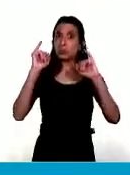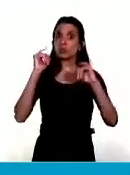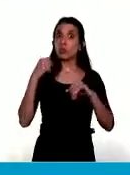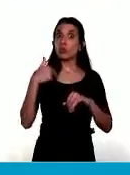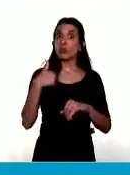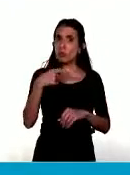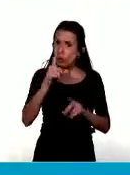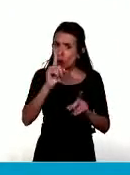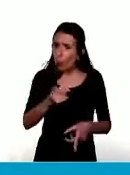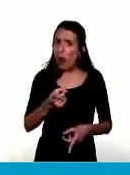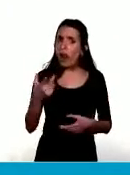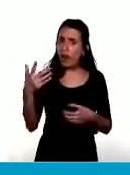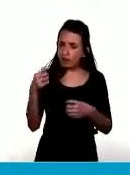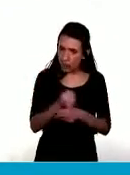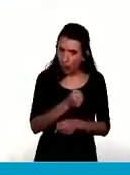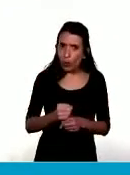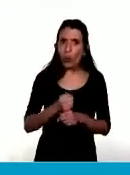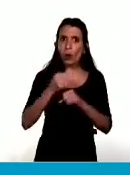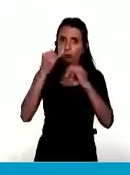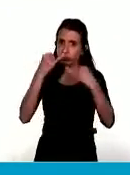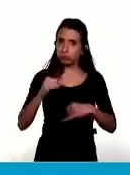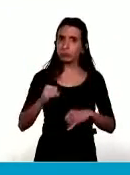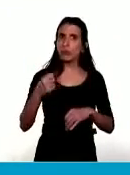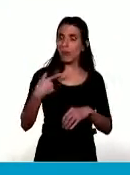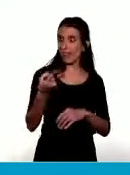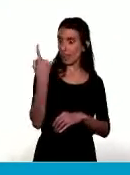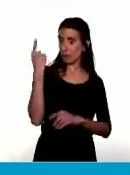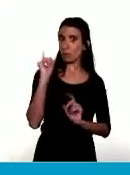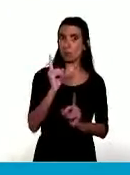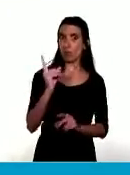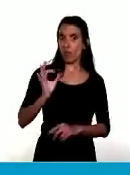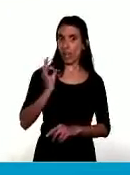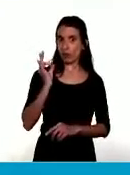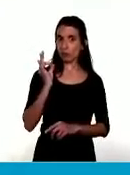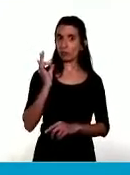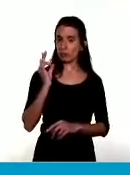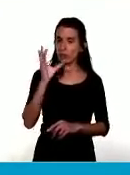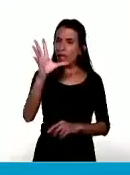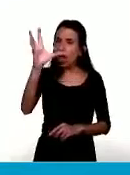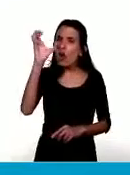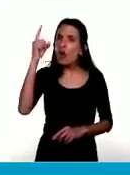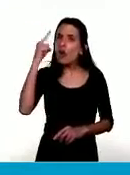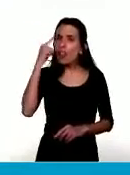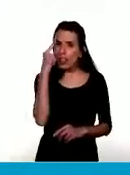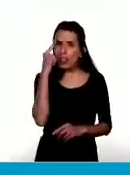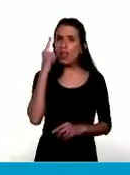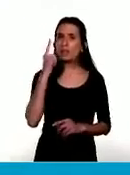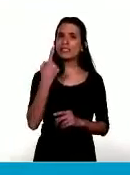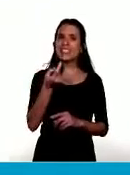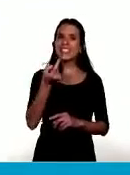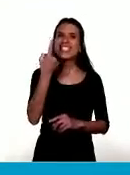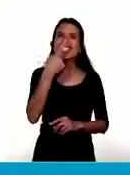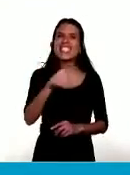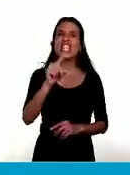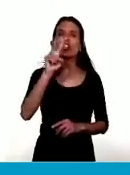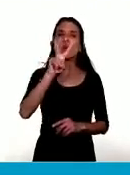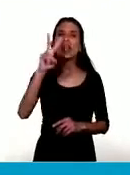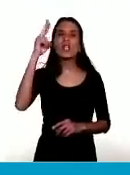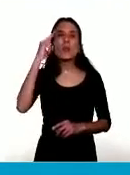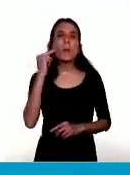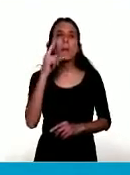el presupuesto aprobado para el año pasado, que también tenemos que recordar era de 929.000 millones de